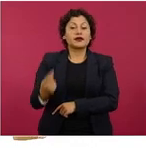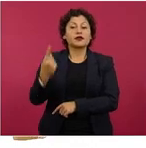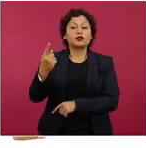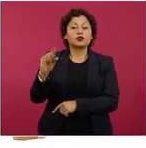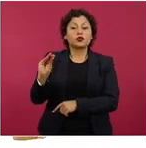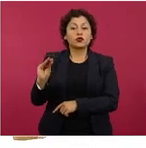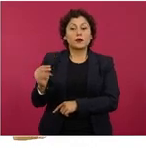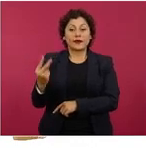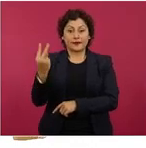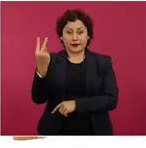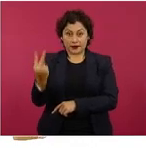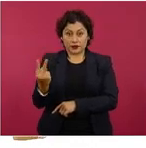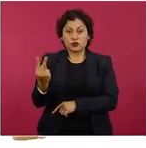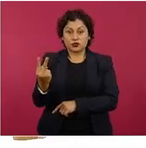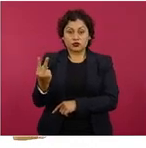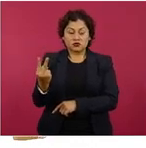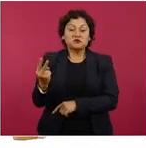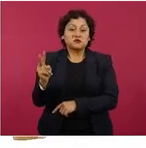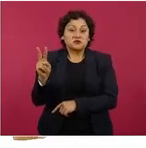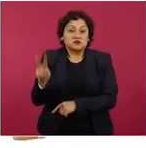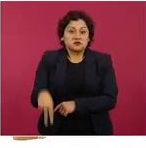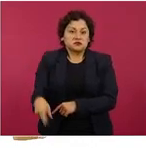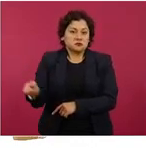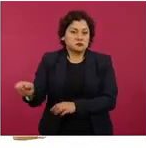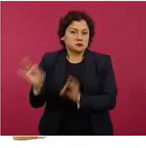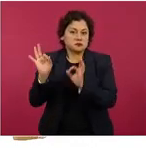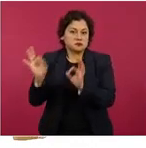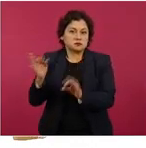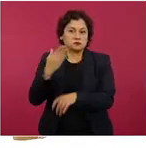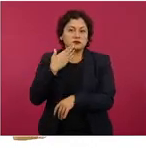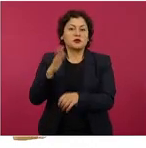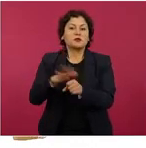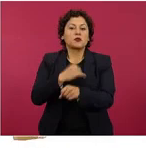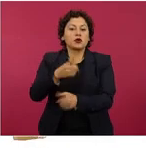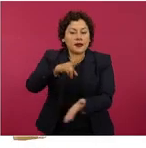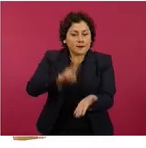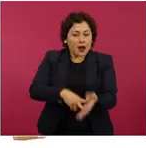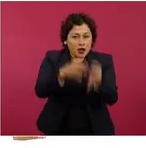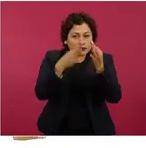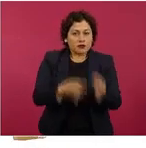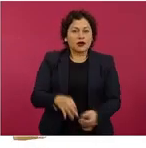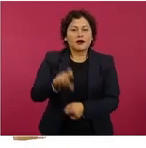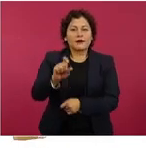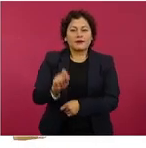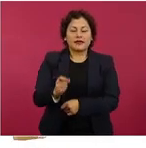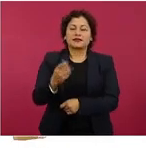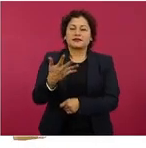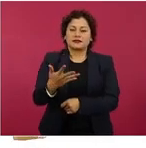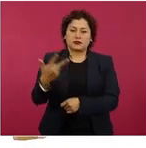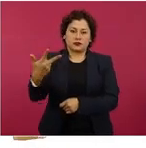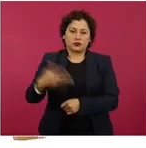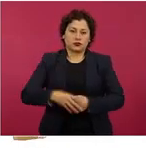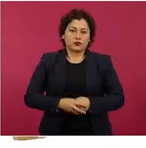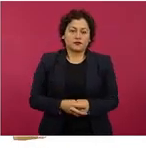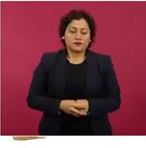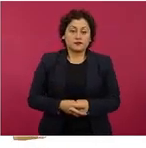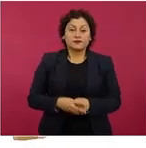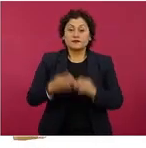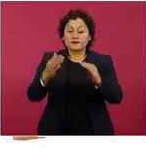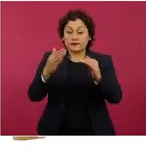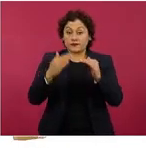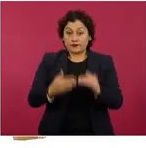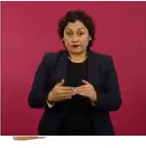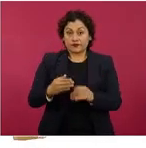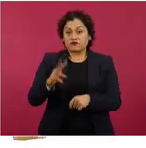centavos por kilo, cuando el precio promedio es de 25 pesos con 8 centavos. 3